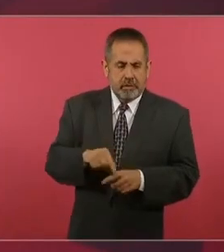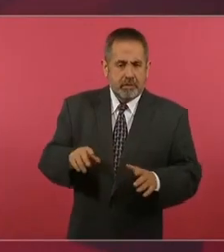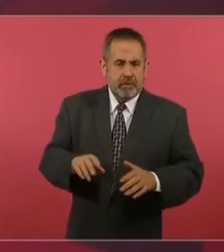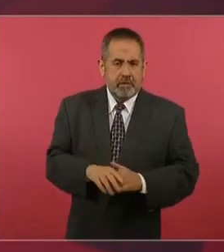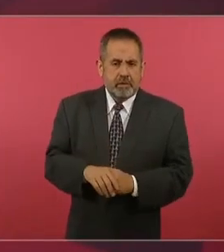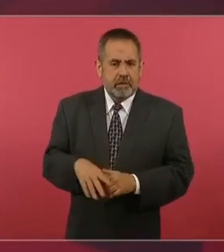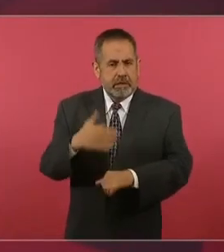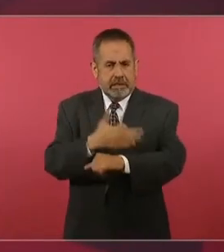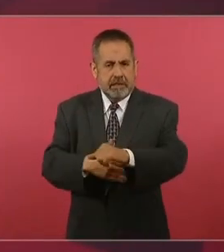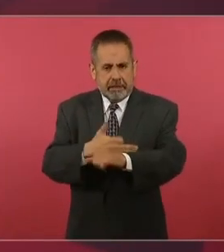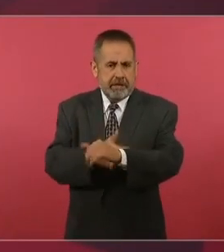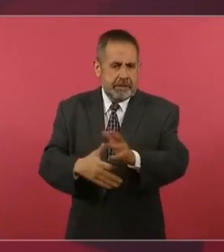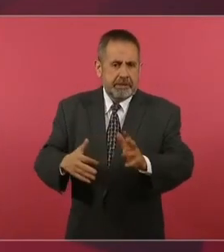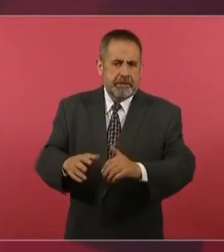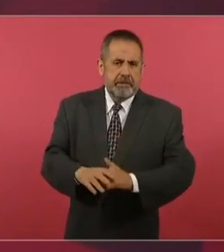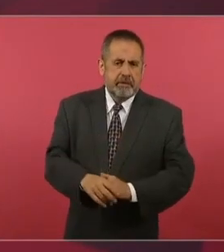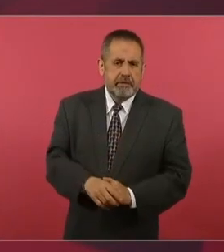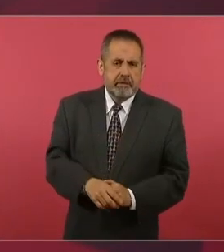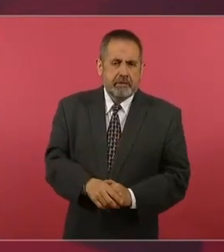por la tarde.